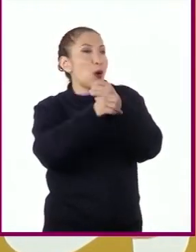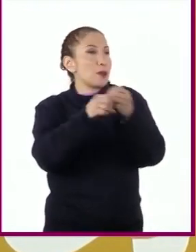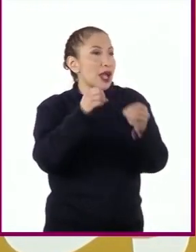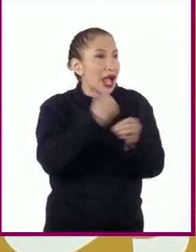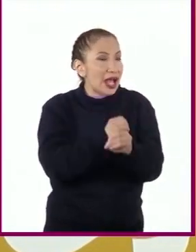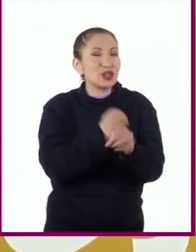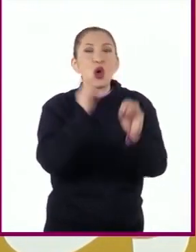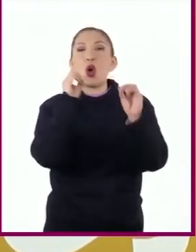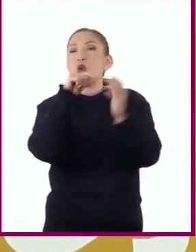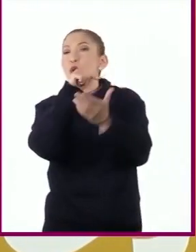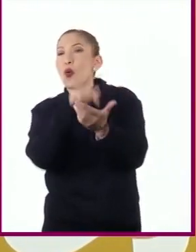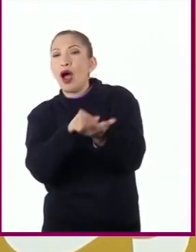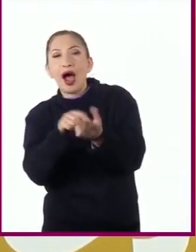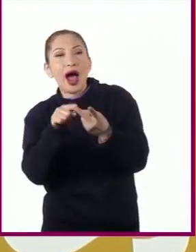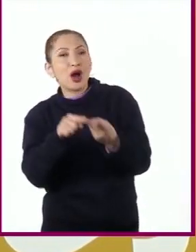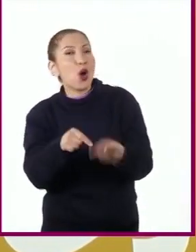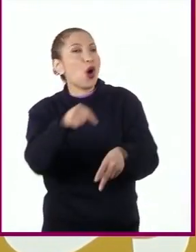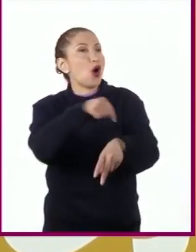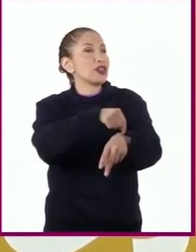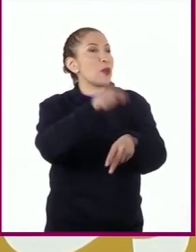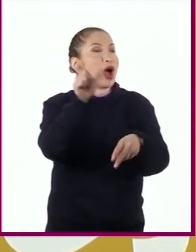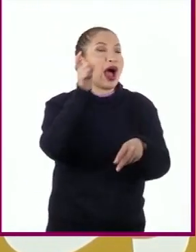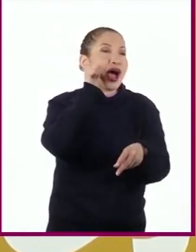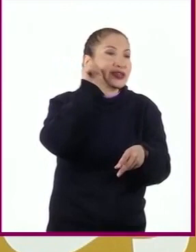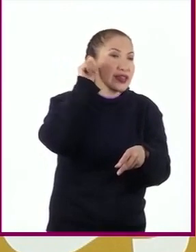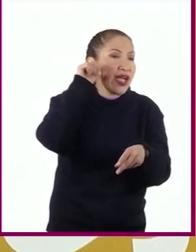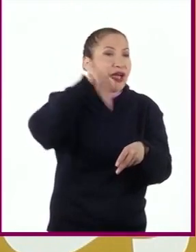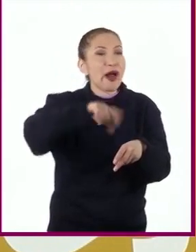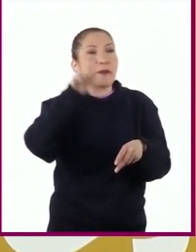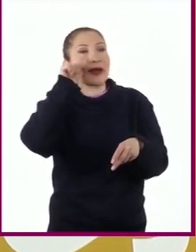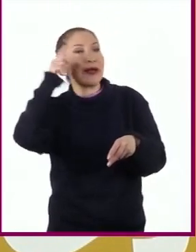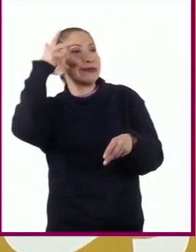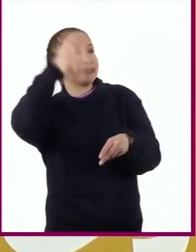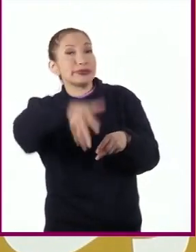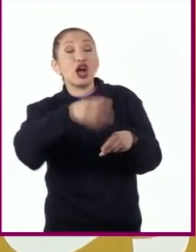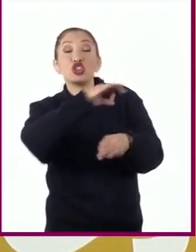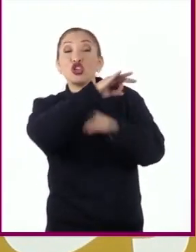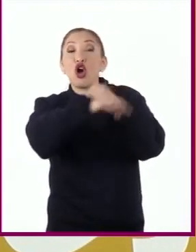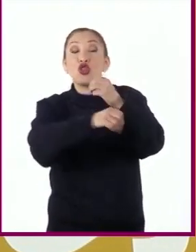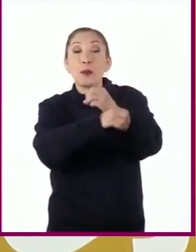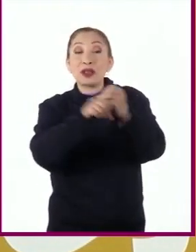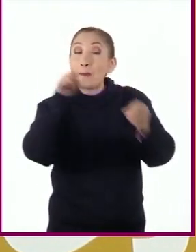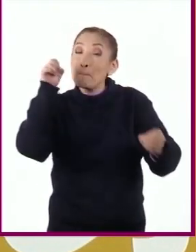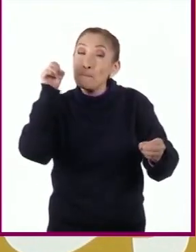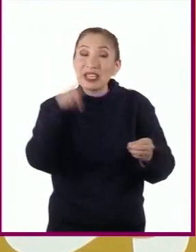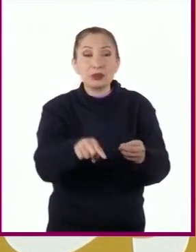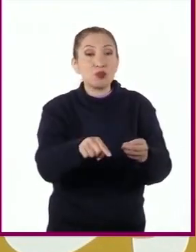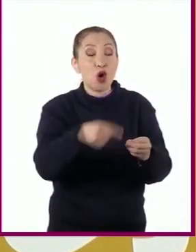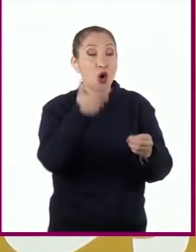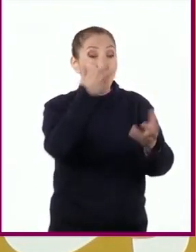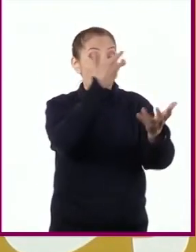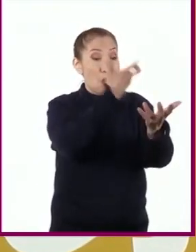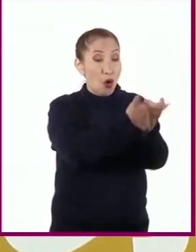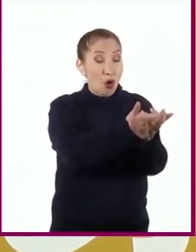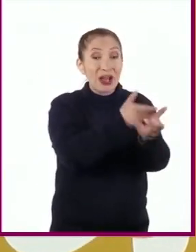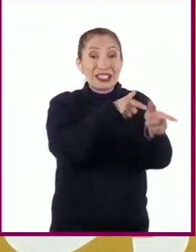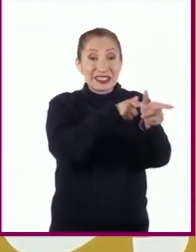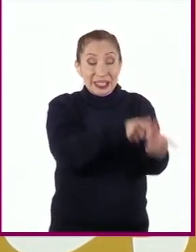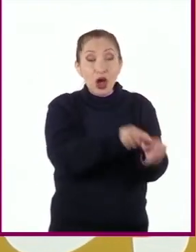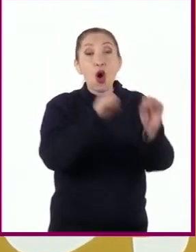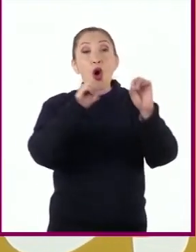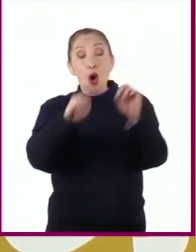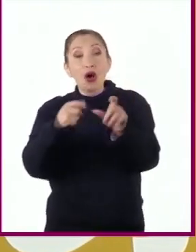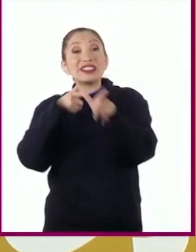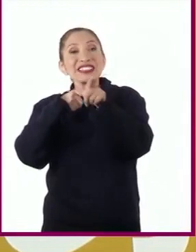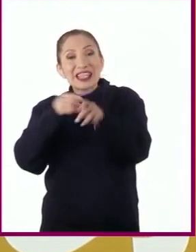objeto ni el lugar, tampoco el tiempo. Todo cuerpo mantendrá su estado de reposo o